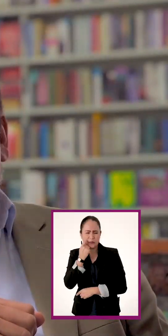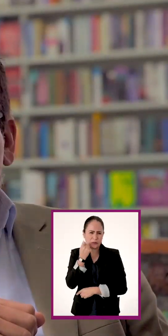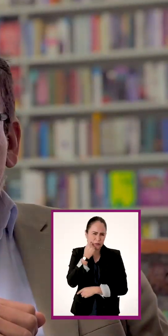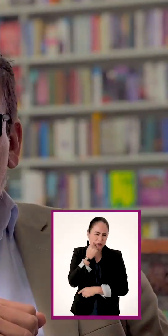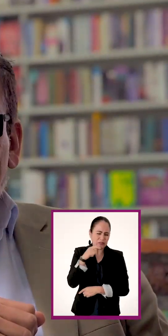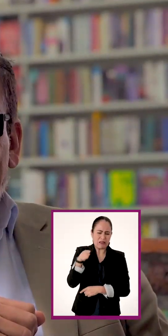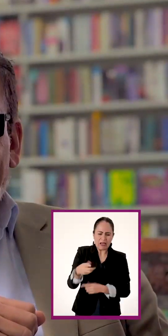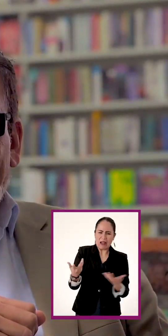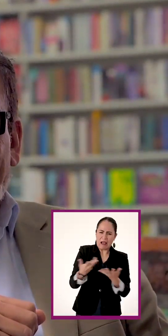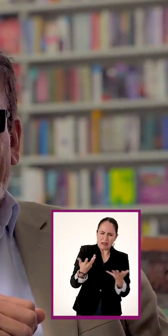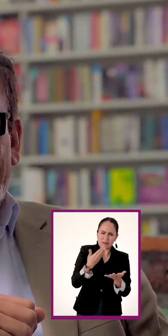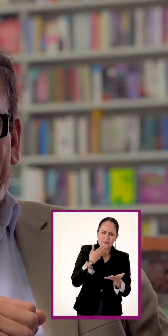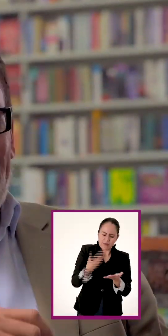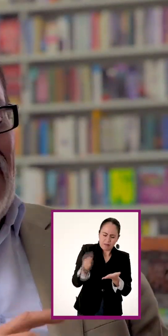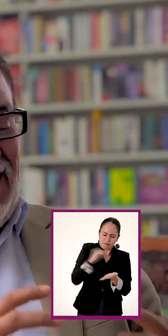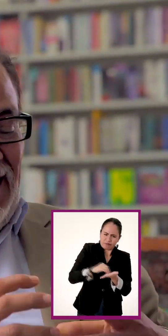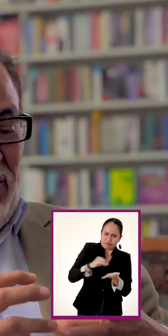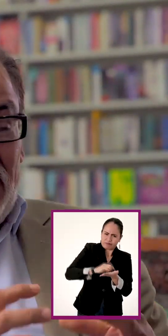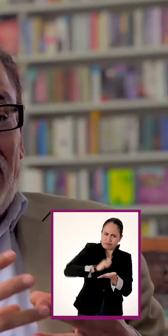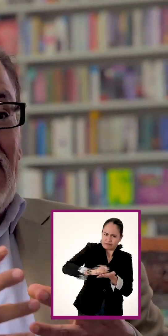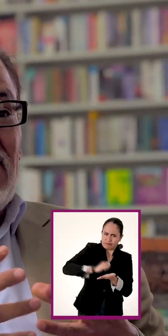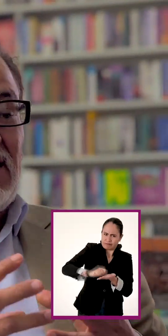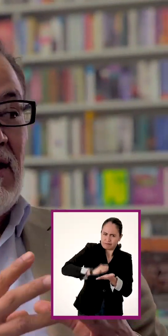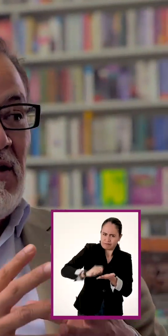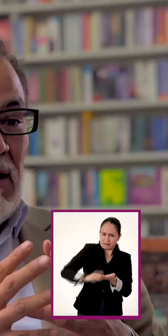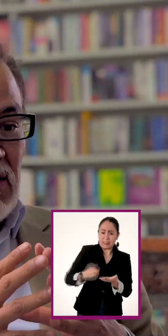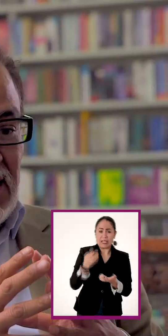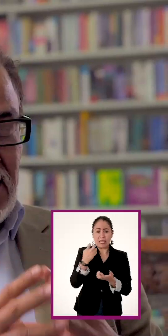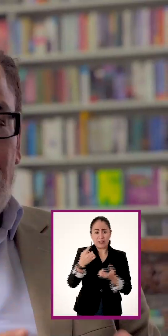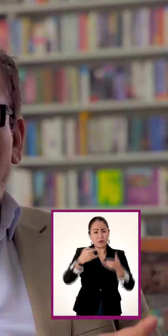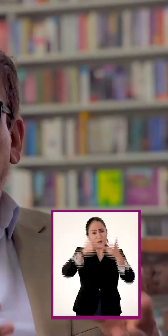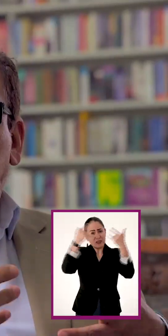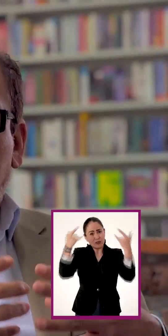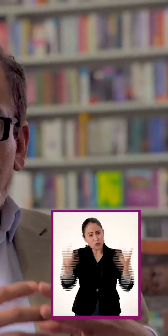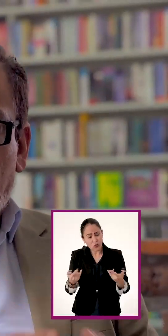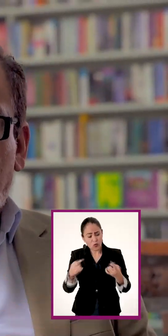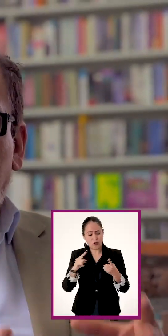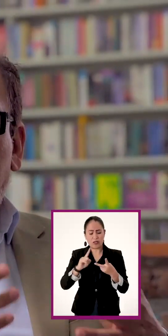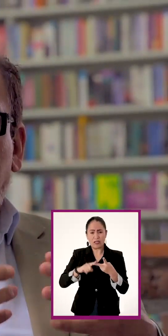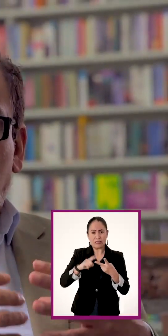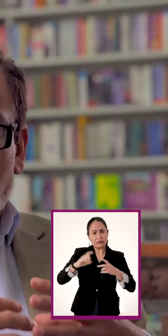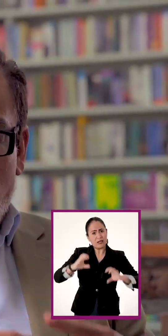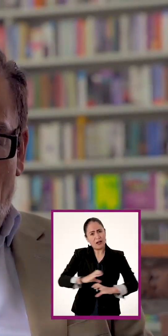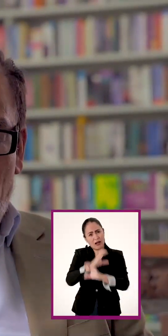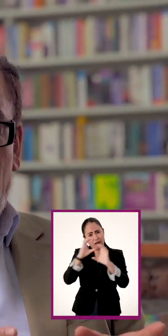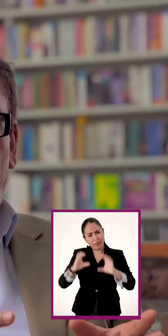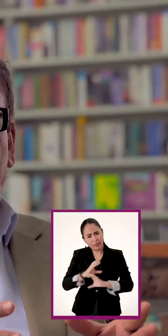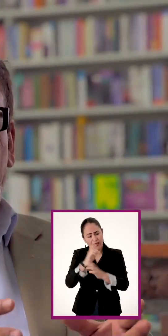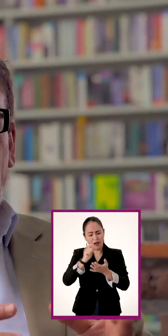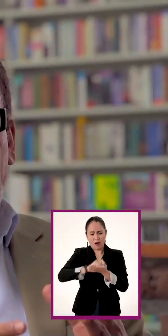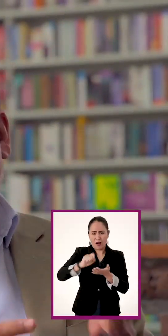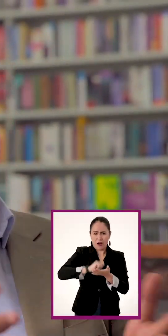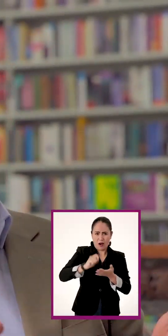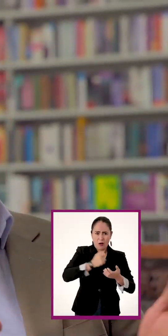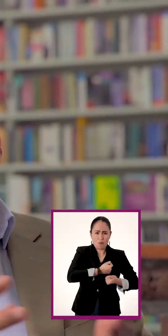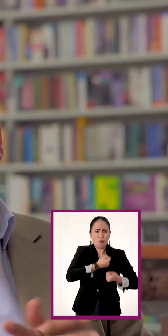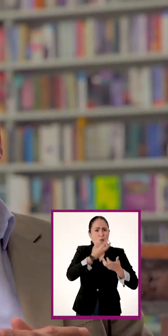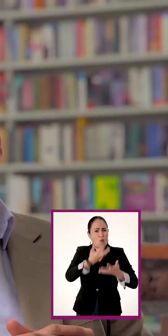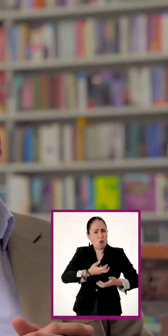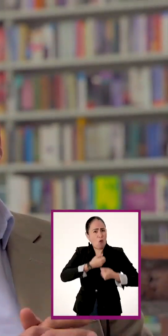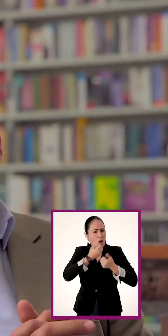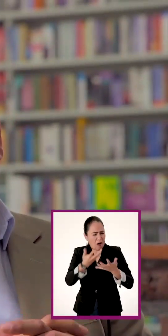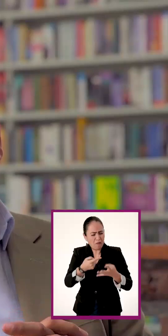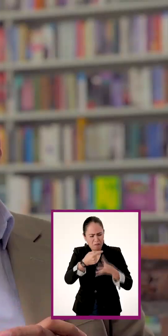pero no le perdonamos los desastres, la verdad. Claro. Bueno, entonces digamos que estas historias, estos cantares, estos poemas, y si ya